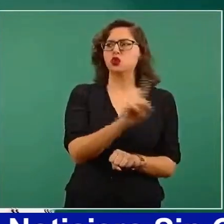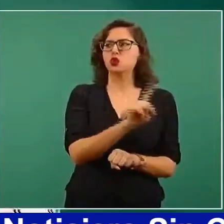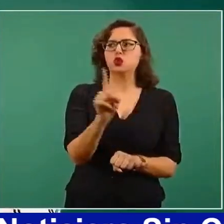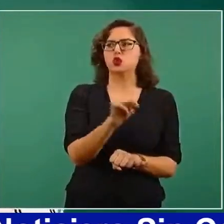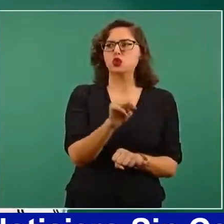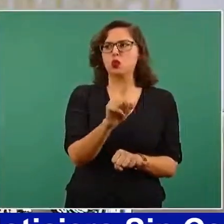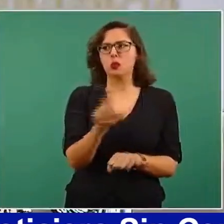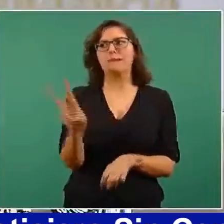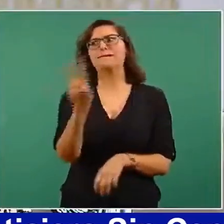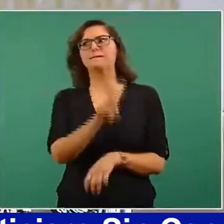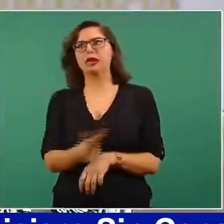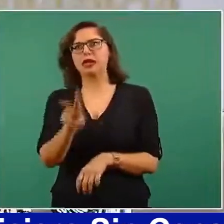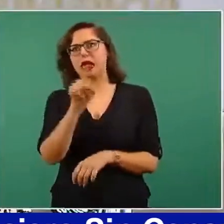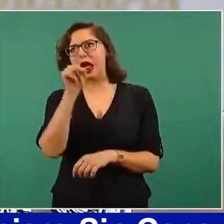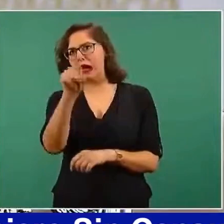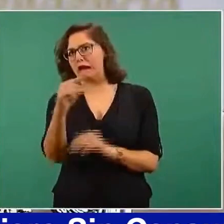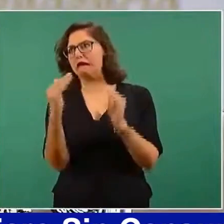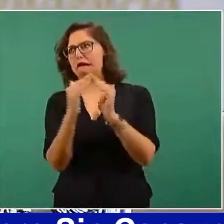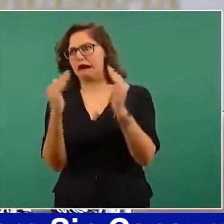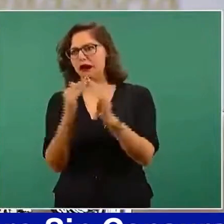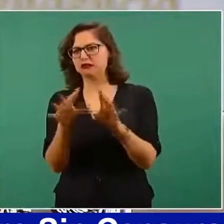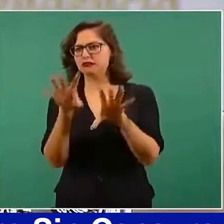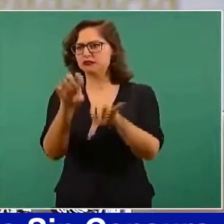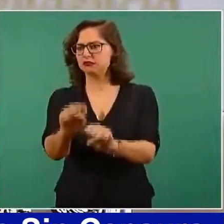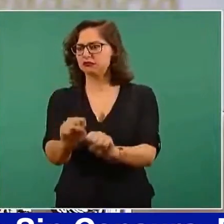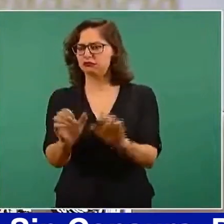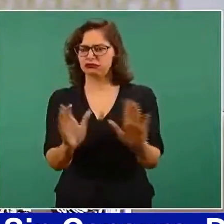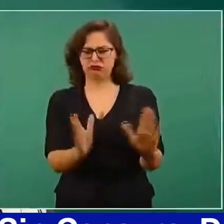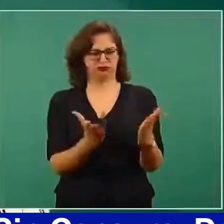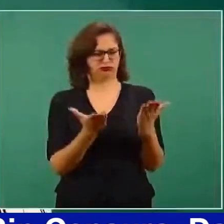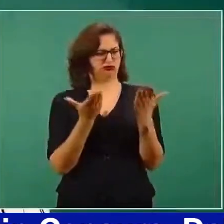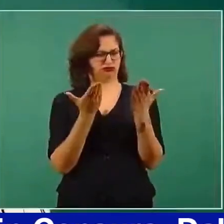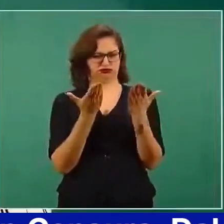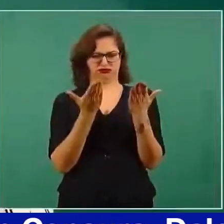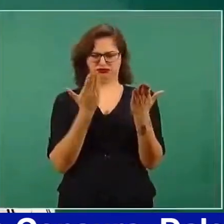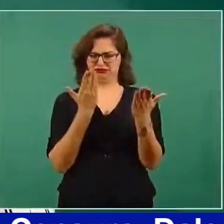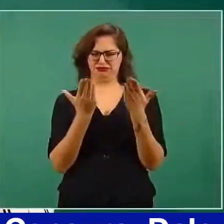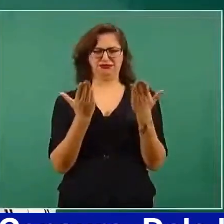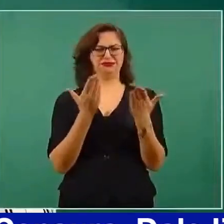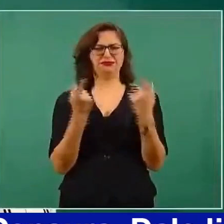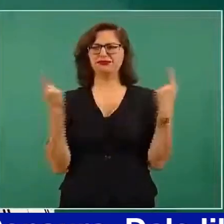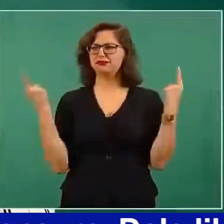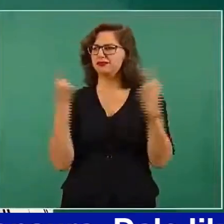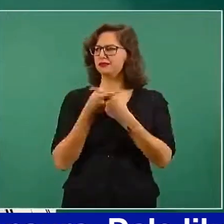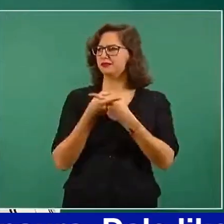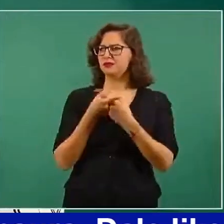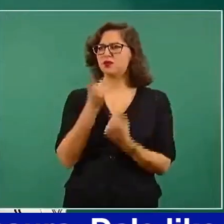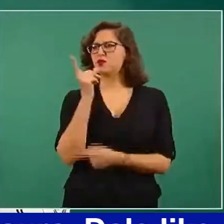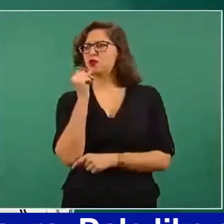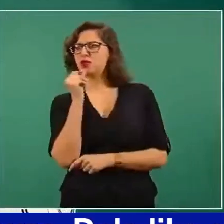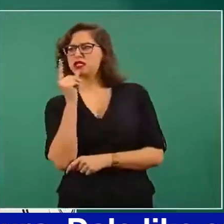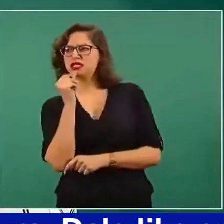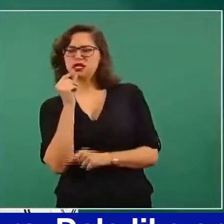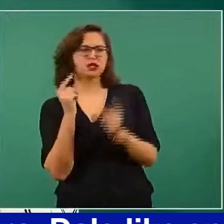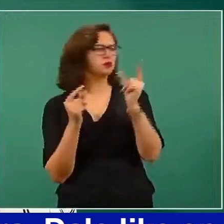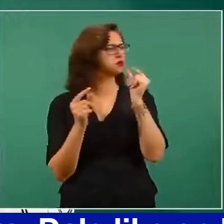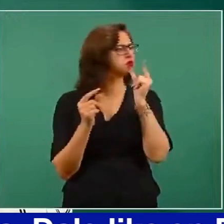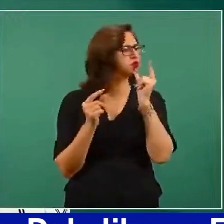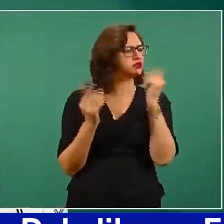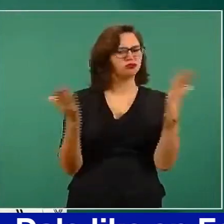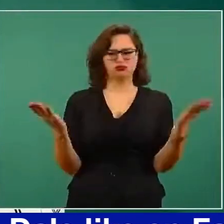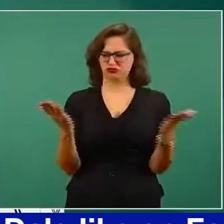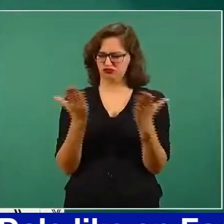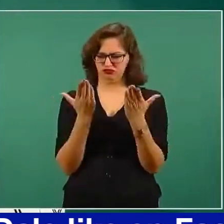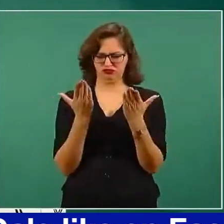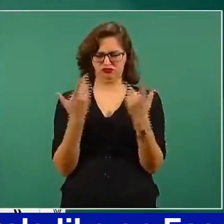Y entonces este parte policíaco, que era uno de los pilares que sustentaba el proceso de Florence Cassés y de